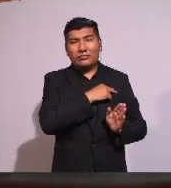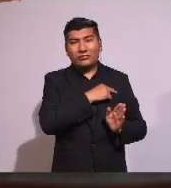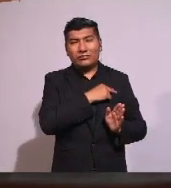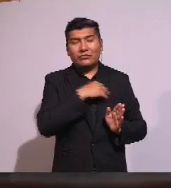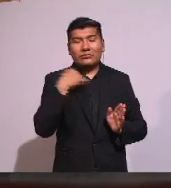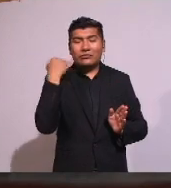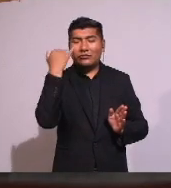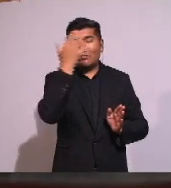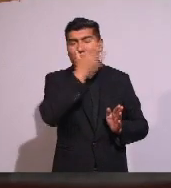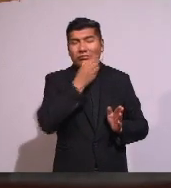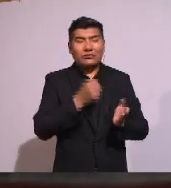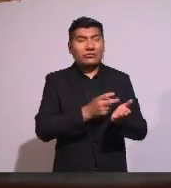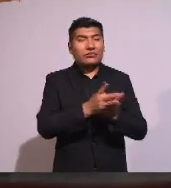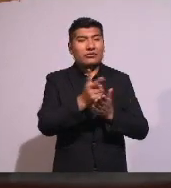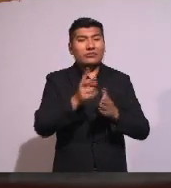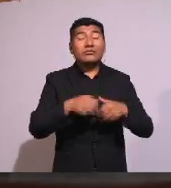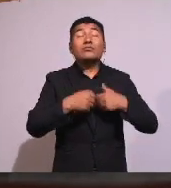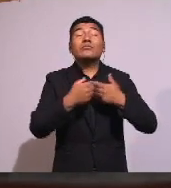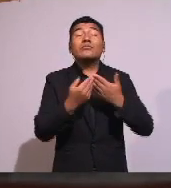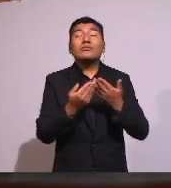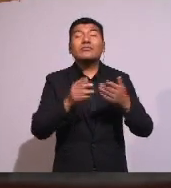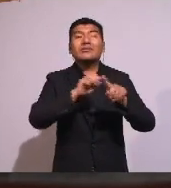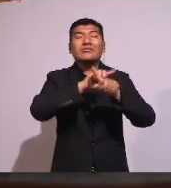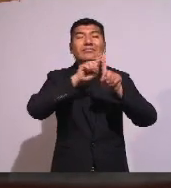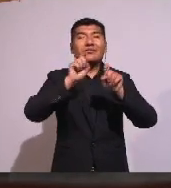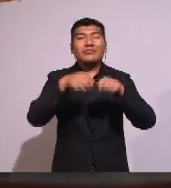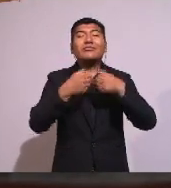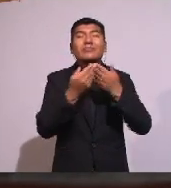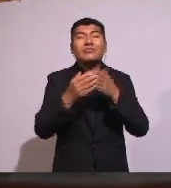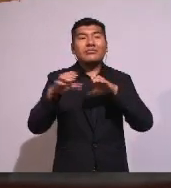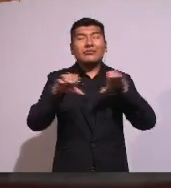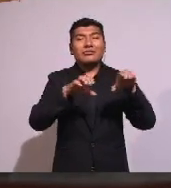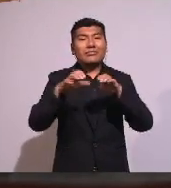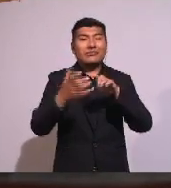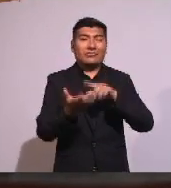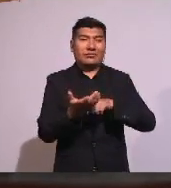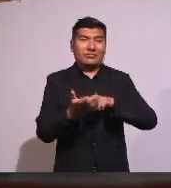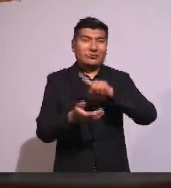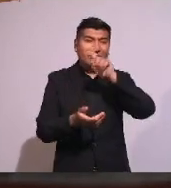Linda realidad, pero ¿cómo? ¿Cómo realizar esto?